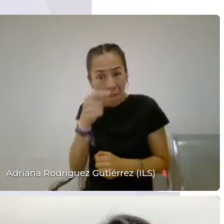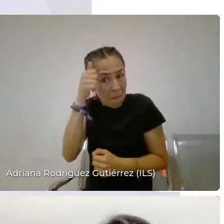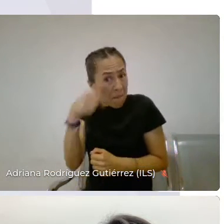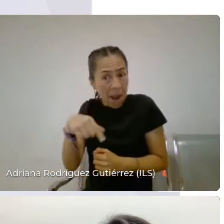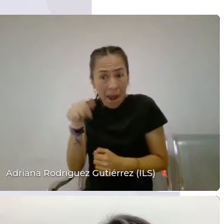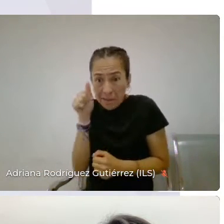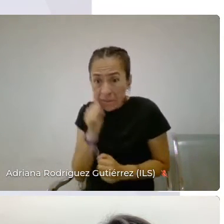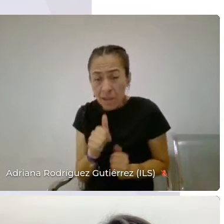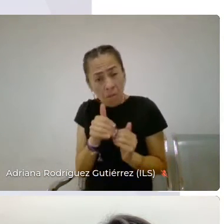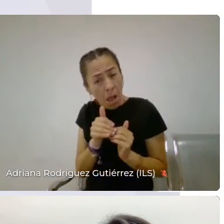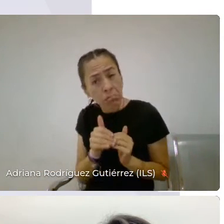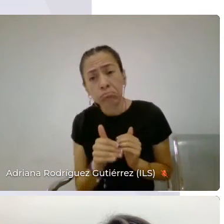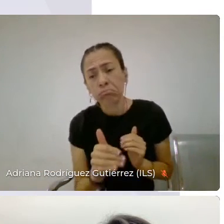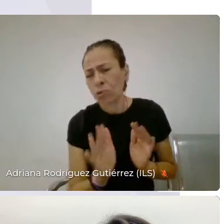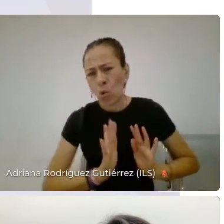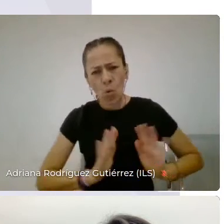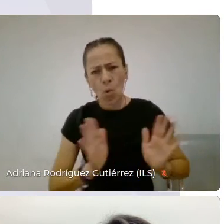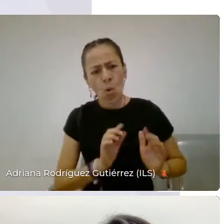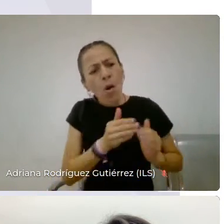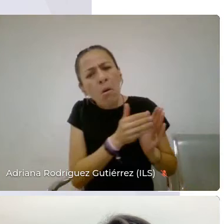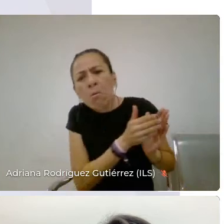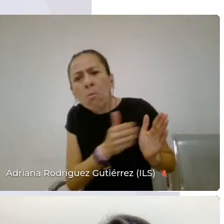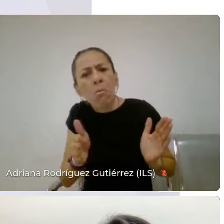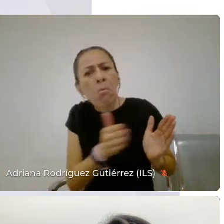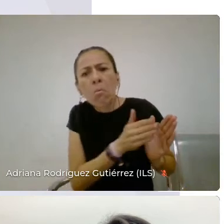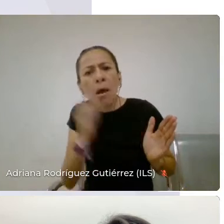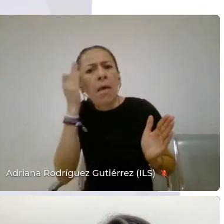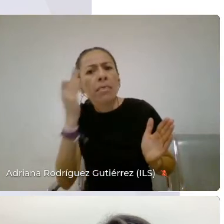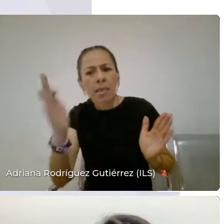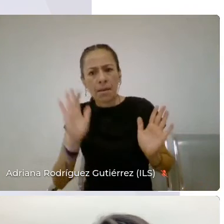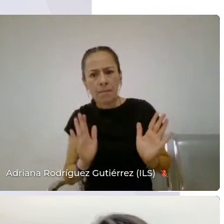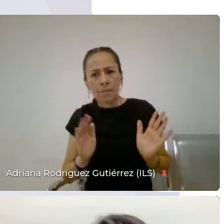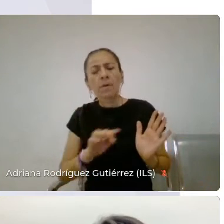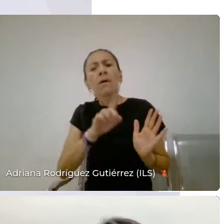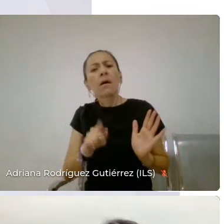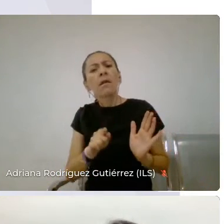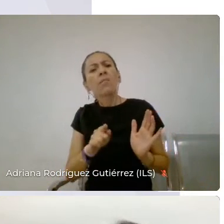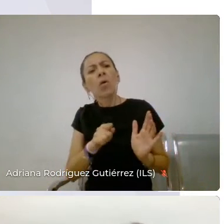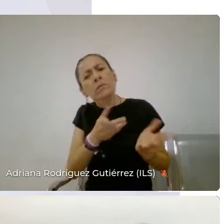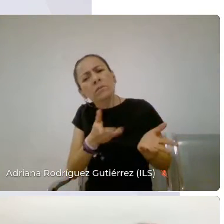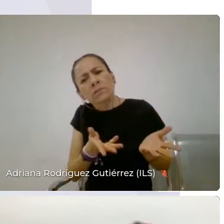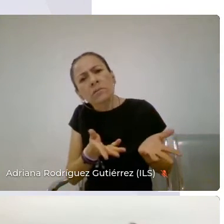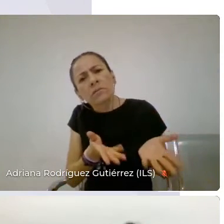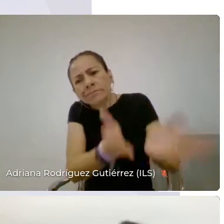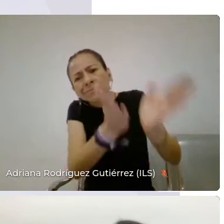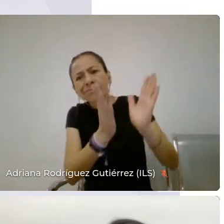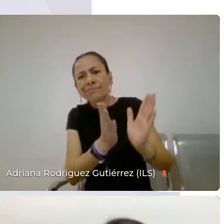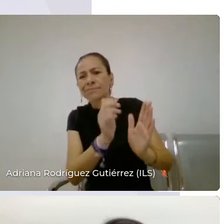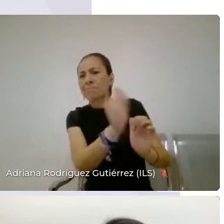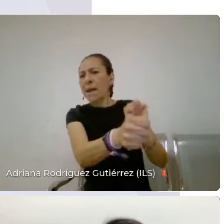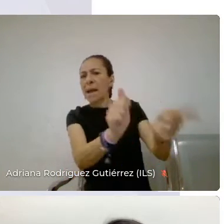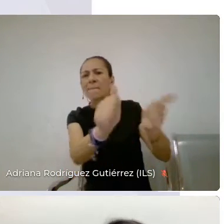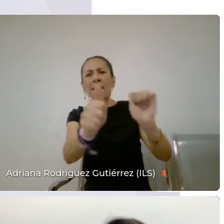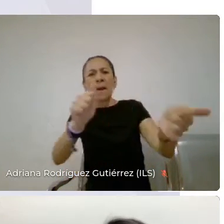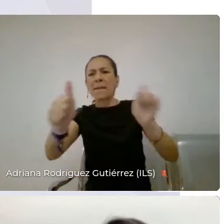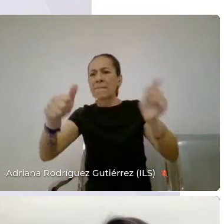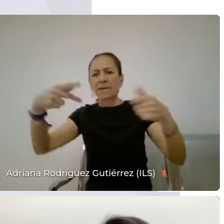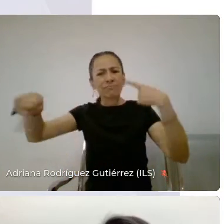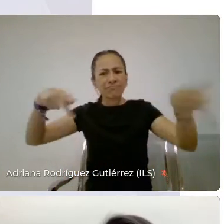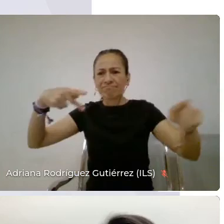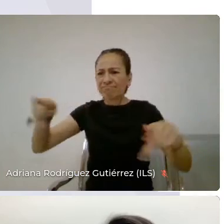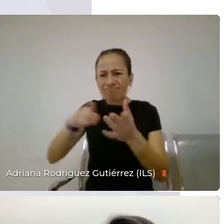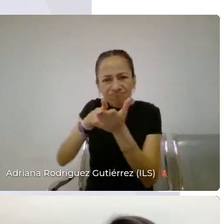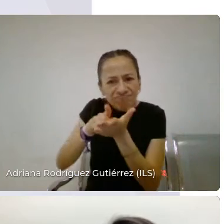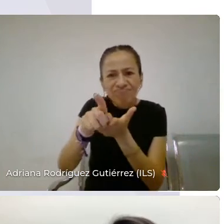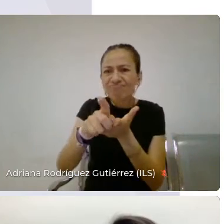competencias para que después estas personas puedan seguir luchando por sus derechos, y que nos permitan a nosotros seguir trabajando